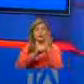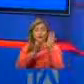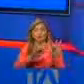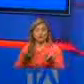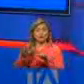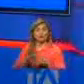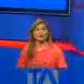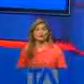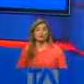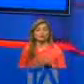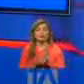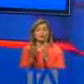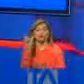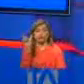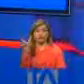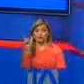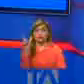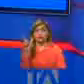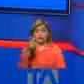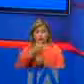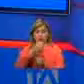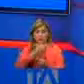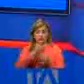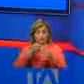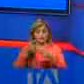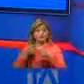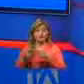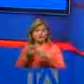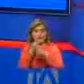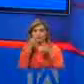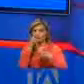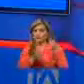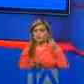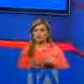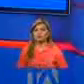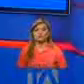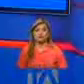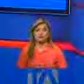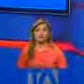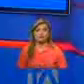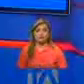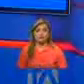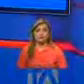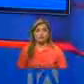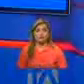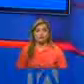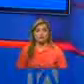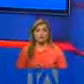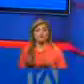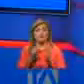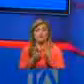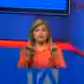electrónica. Este documento contendrá varias seguridades para evitar posibles falsificaciones o suplantaciones. Además, tendrá un chip